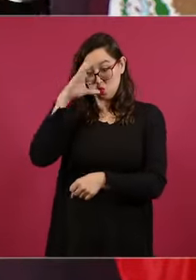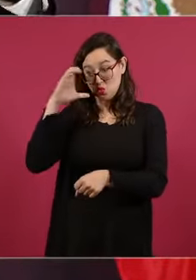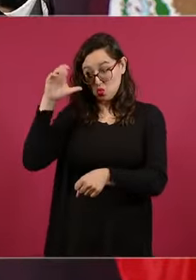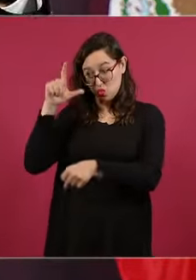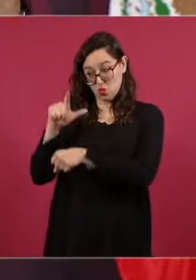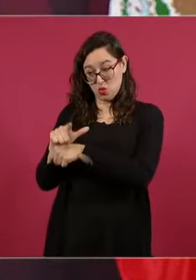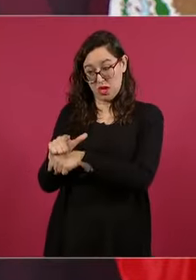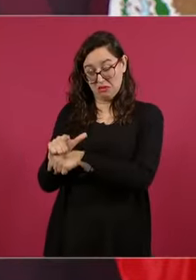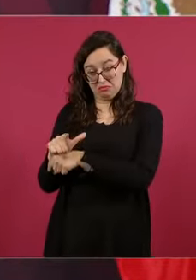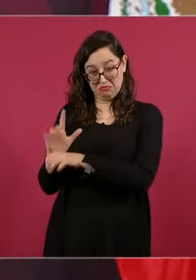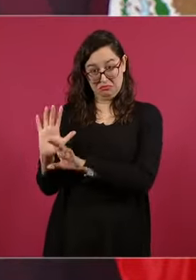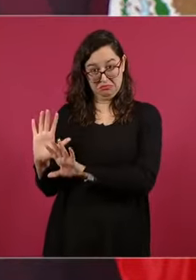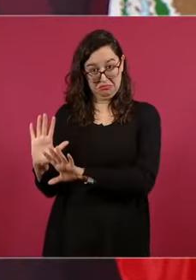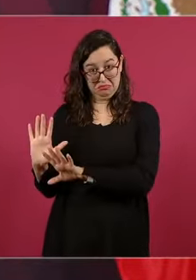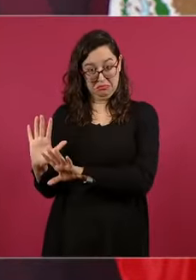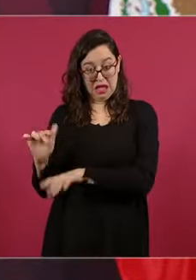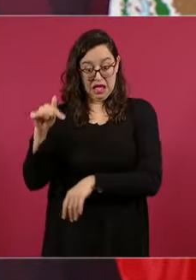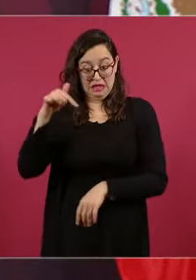diverso